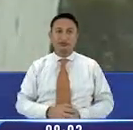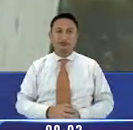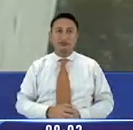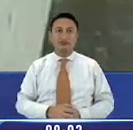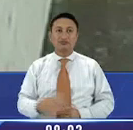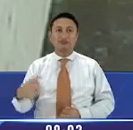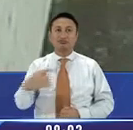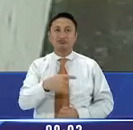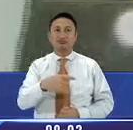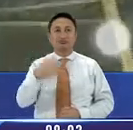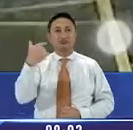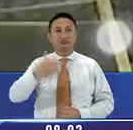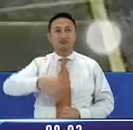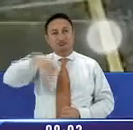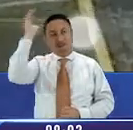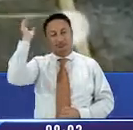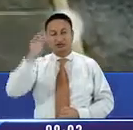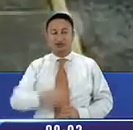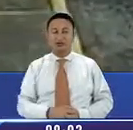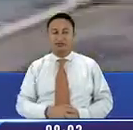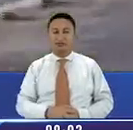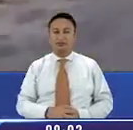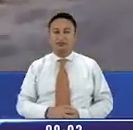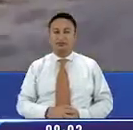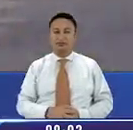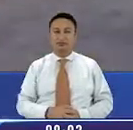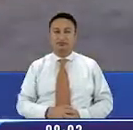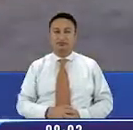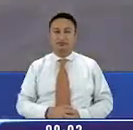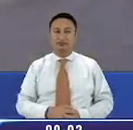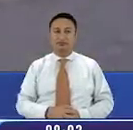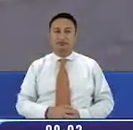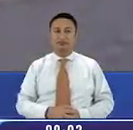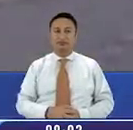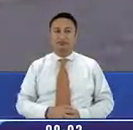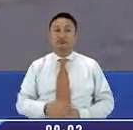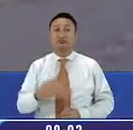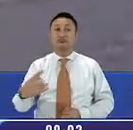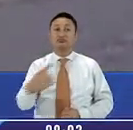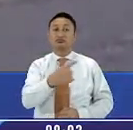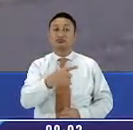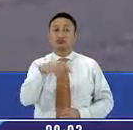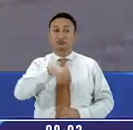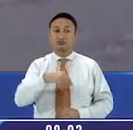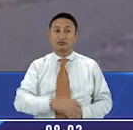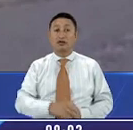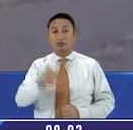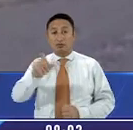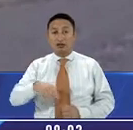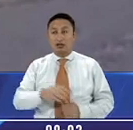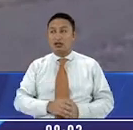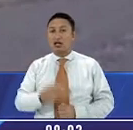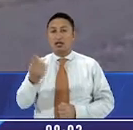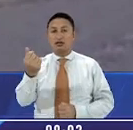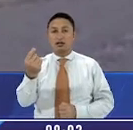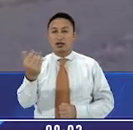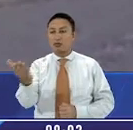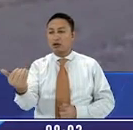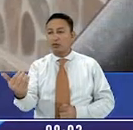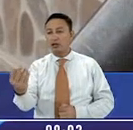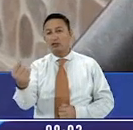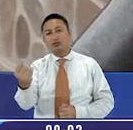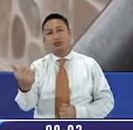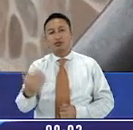Simplemente dejaron que se vaya, con que no les haga daño es suficiente, dicen. El sujeto estuvo pidiendo unas cuantas monedas a los